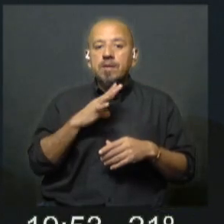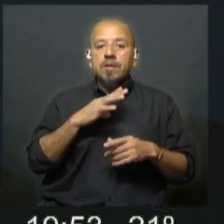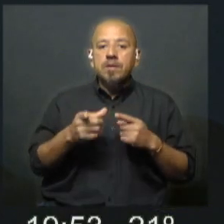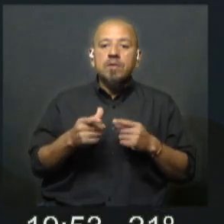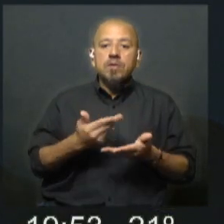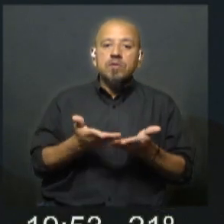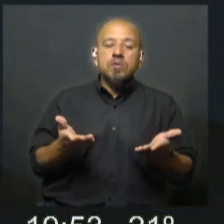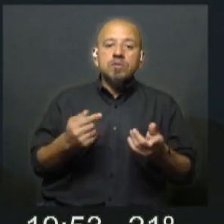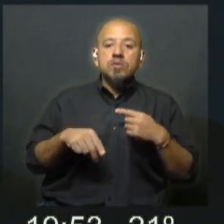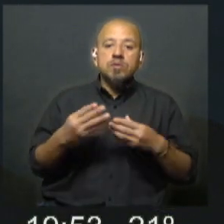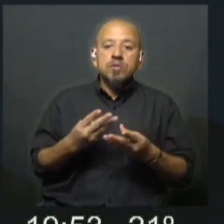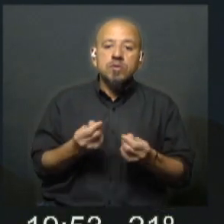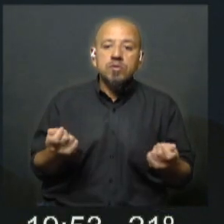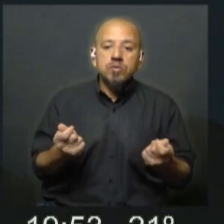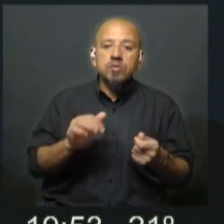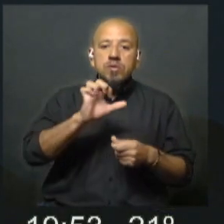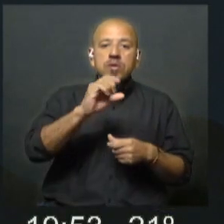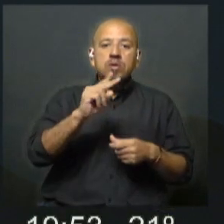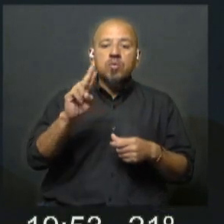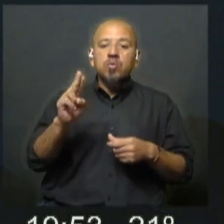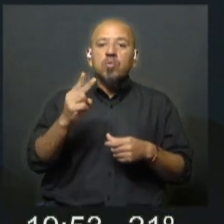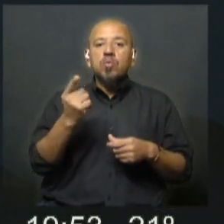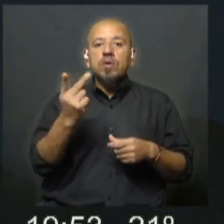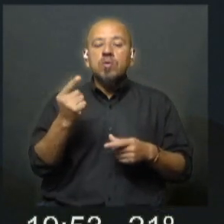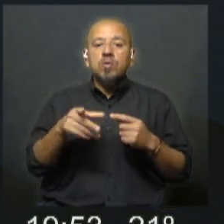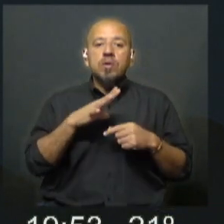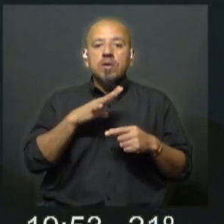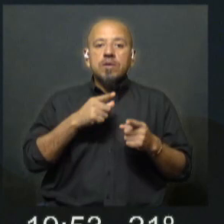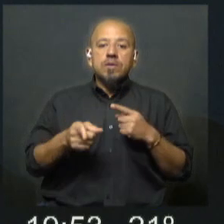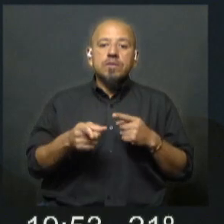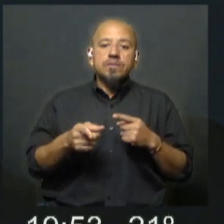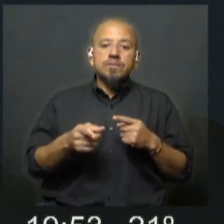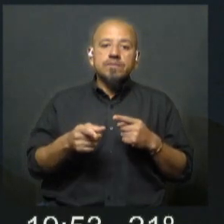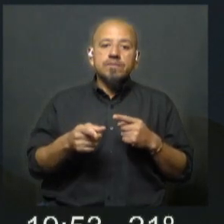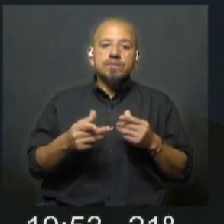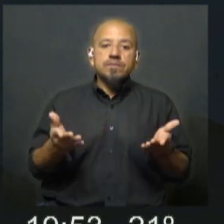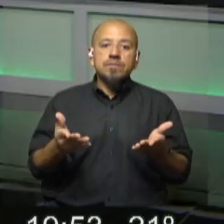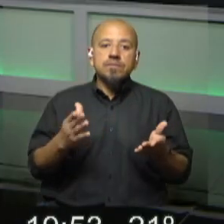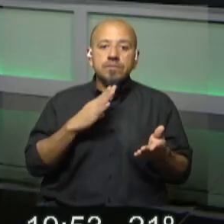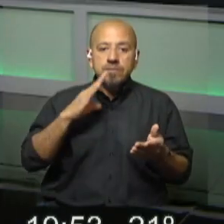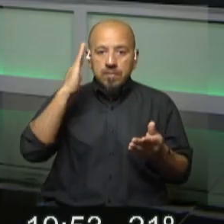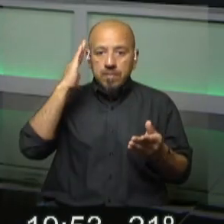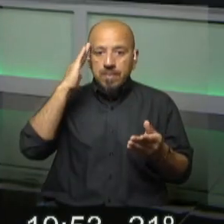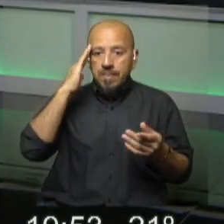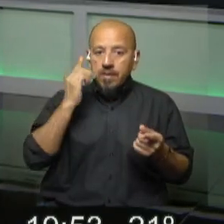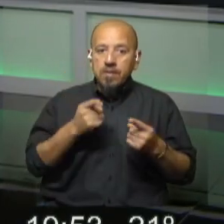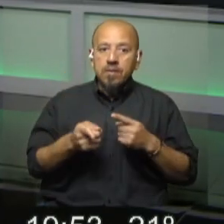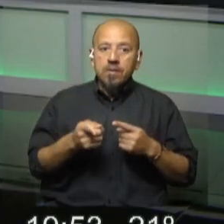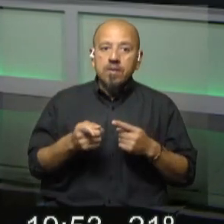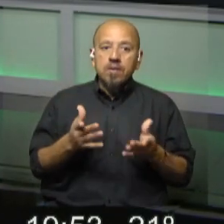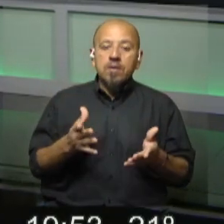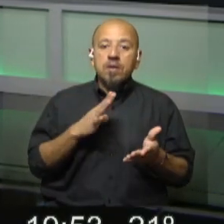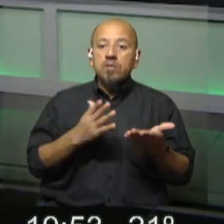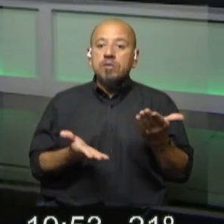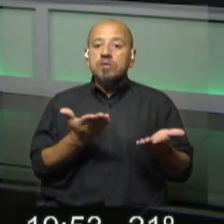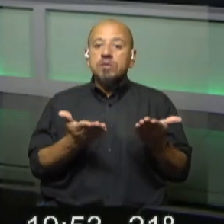de disolución de EDUI 21. Ya públicamente se anuncia que, se conoce públicamente que en realidad estaban